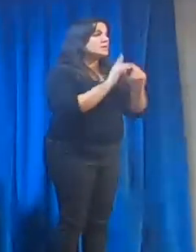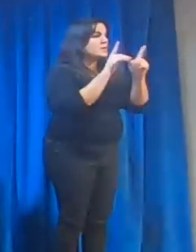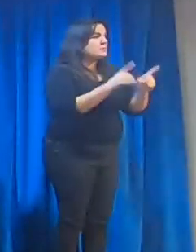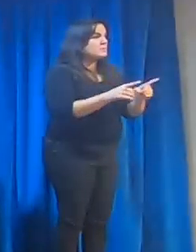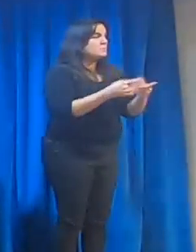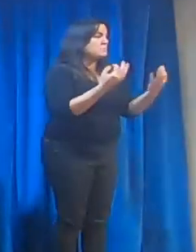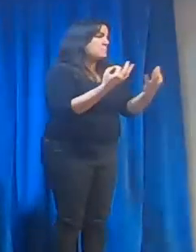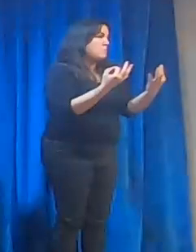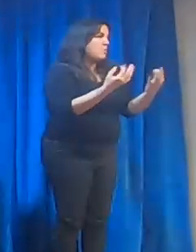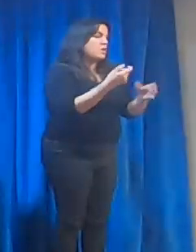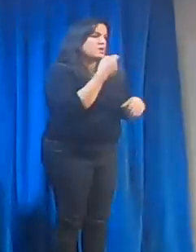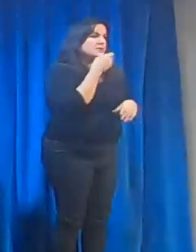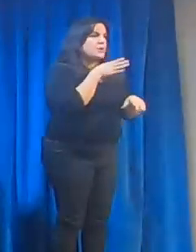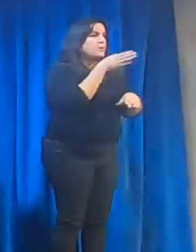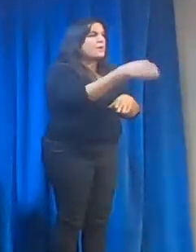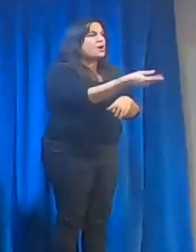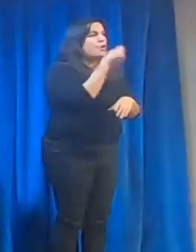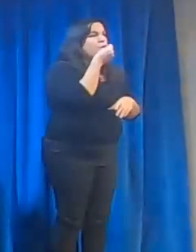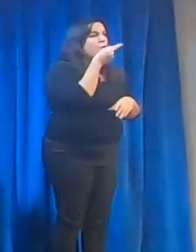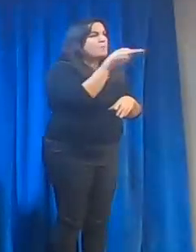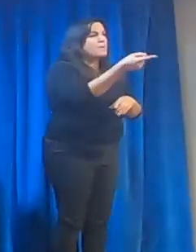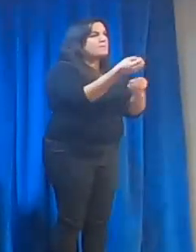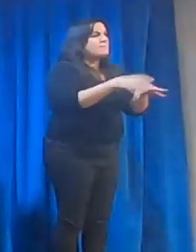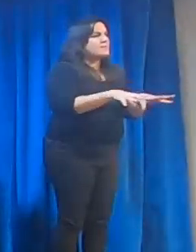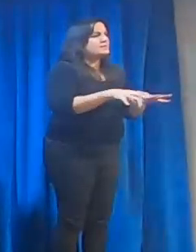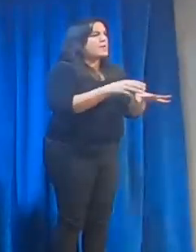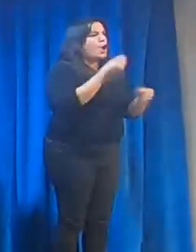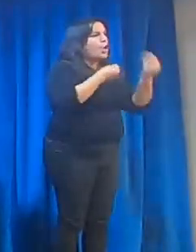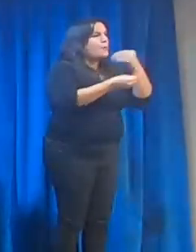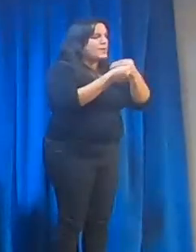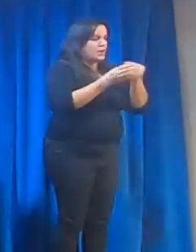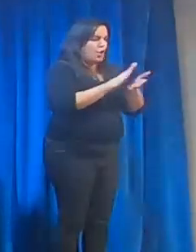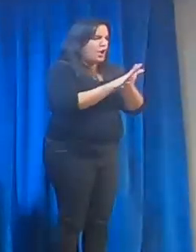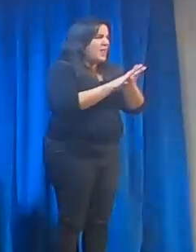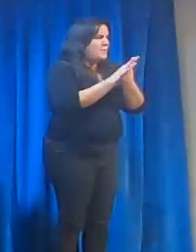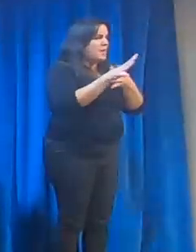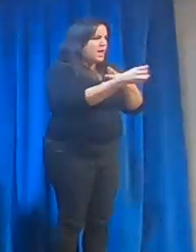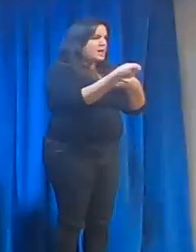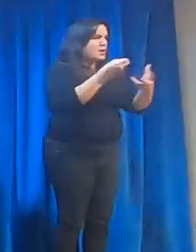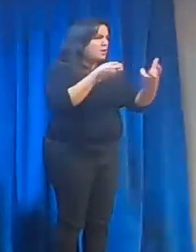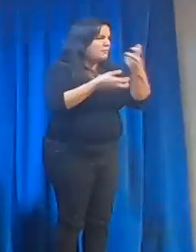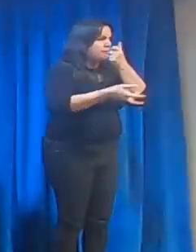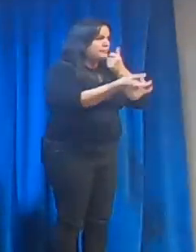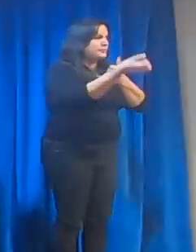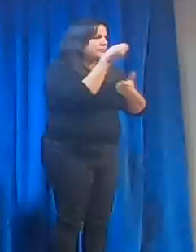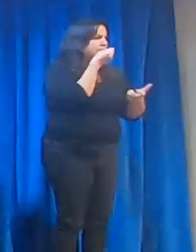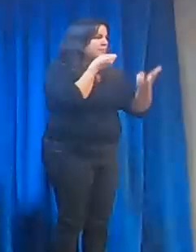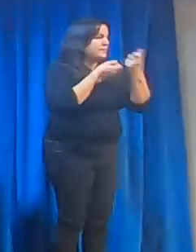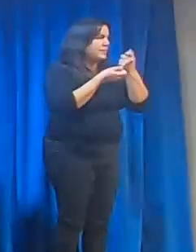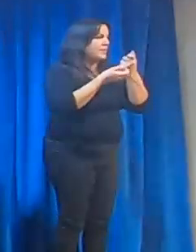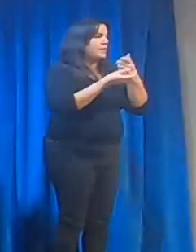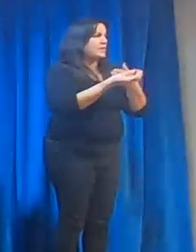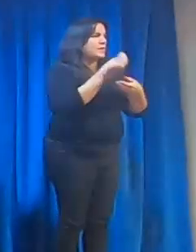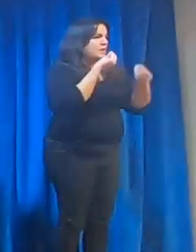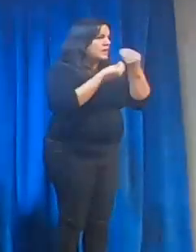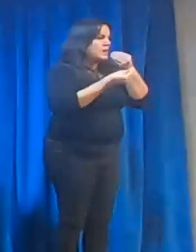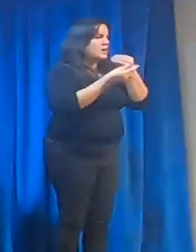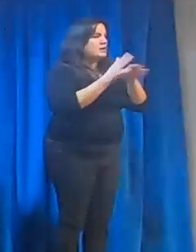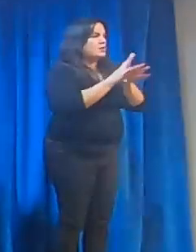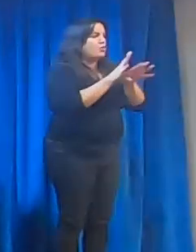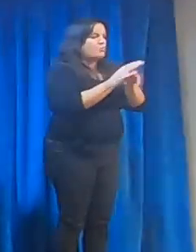sería bueno cuando vayan a comer que empiecen comiendo con la mano. Ahí van a empezar a darle a ese objeto